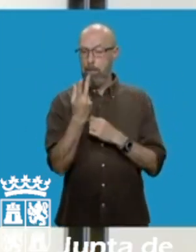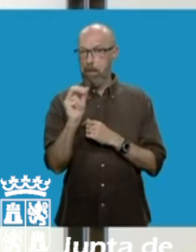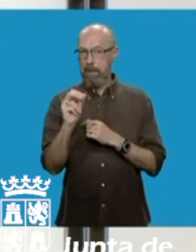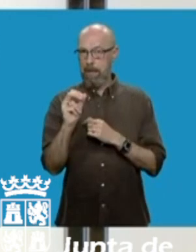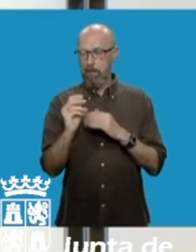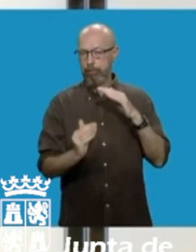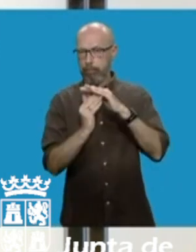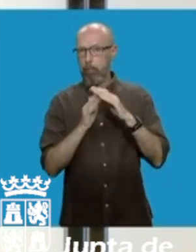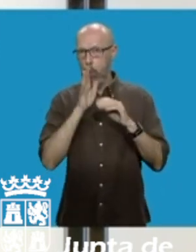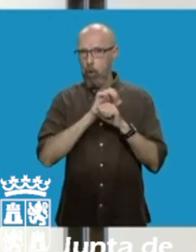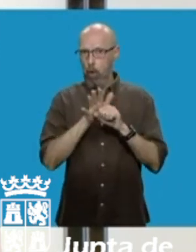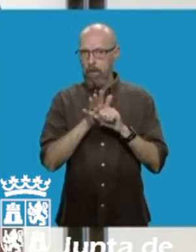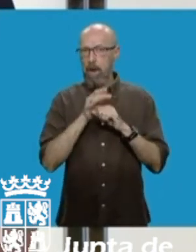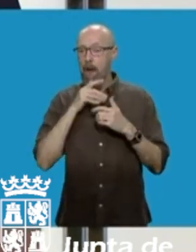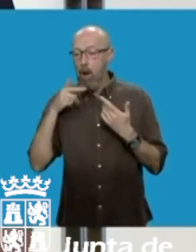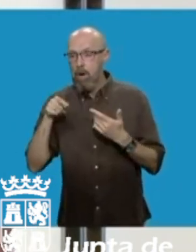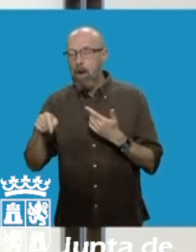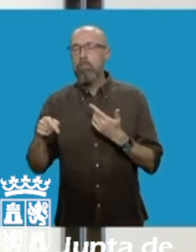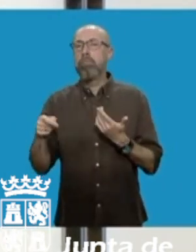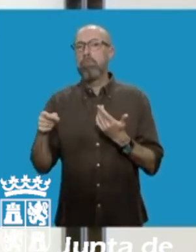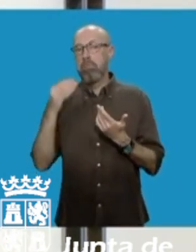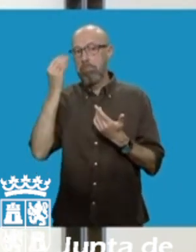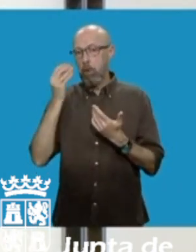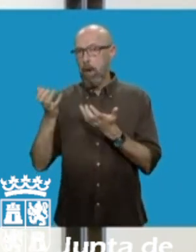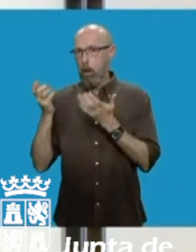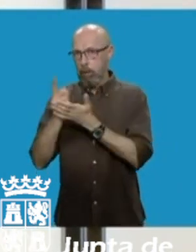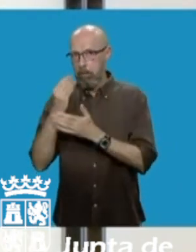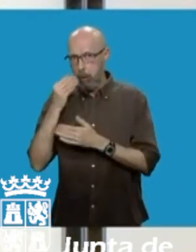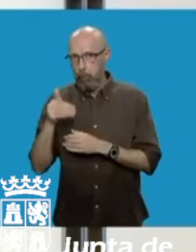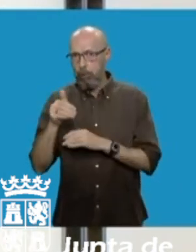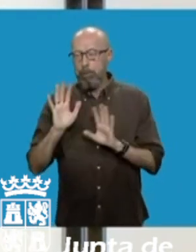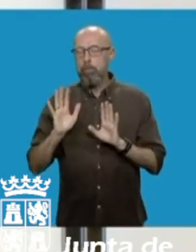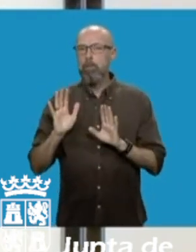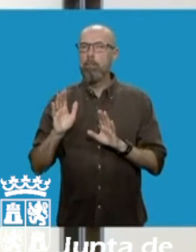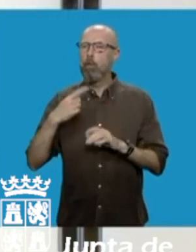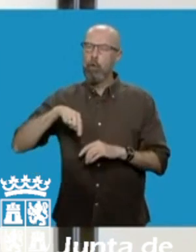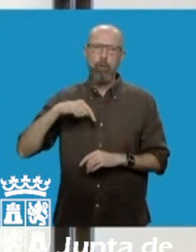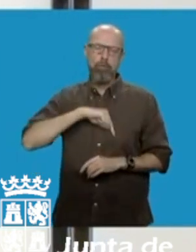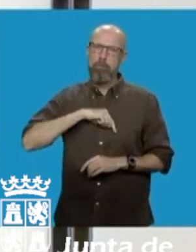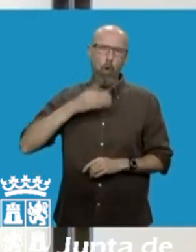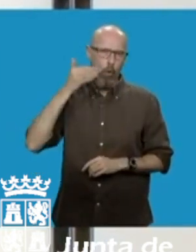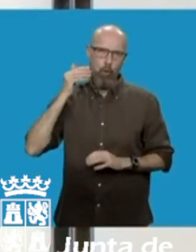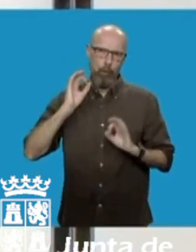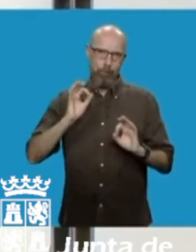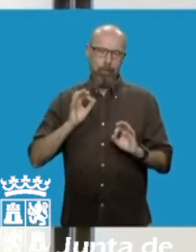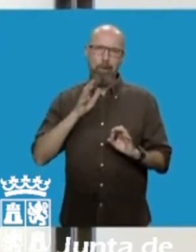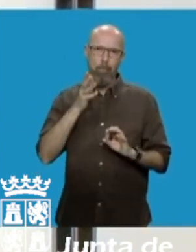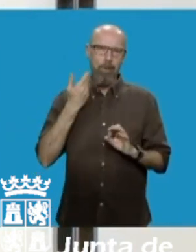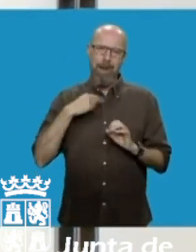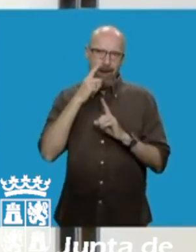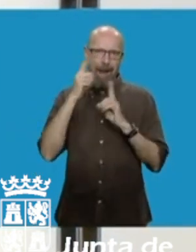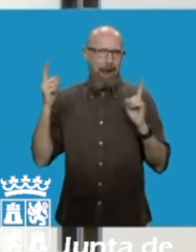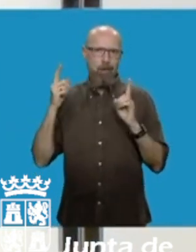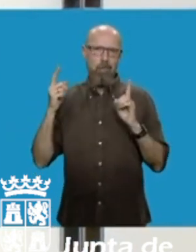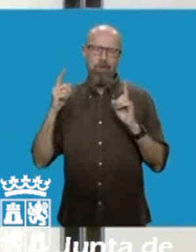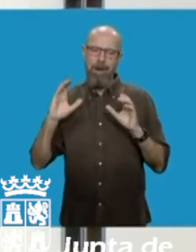se paró. Y luego esta, yo creo que hemos vuelto a hacerlo y súper orgullosos porque este año hemos jugado con un